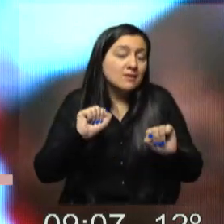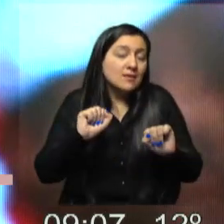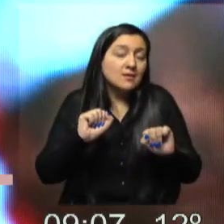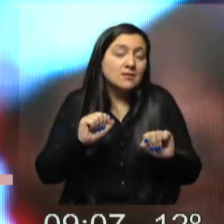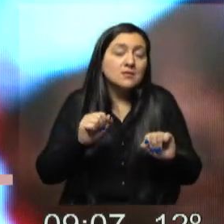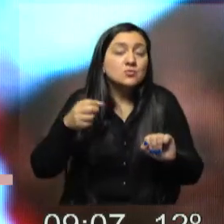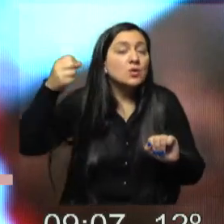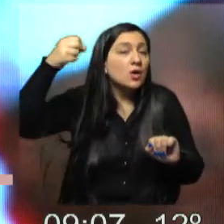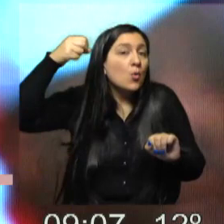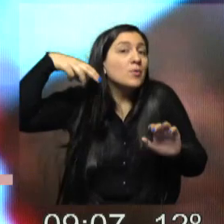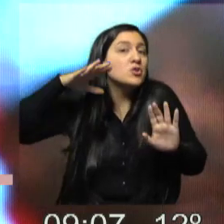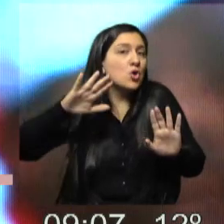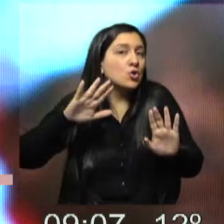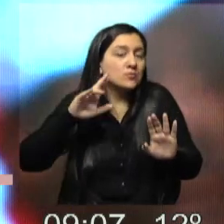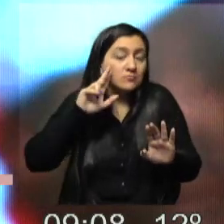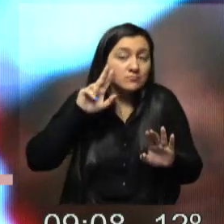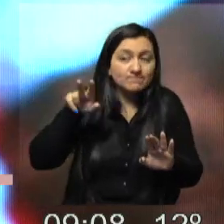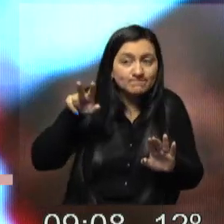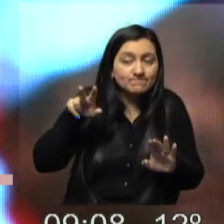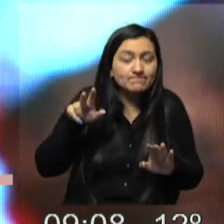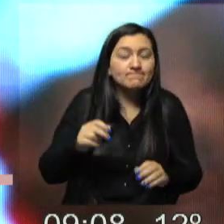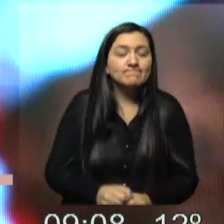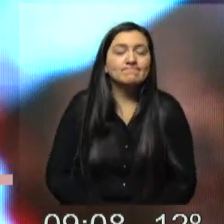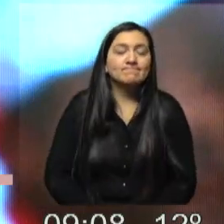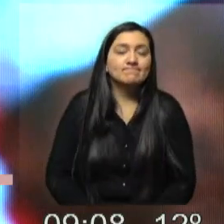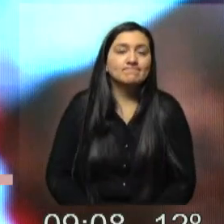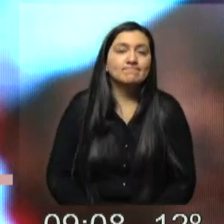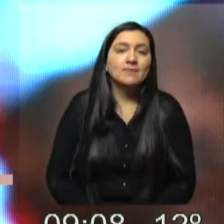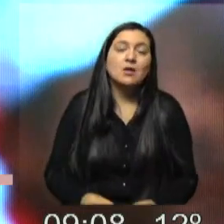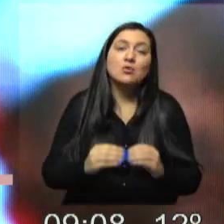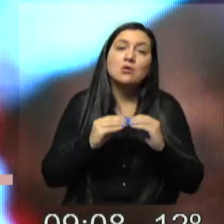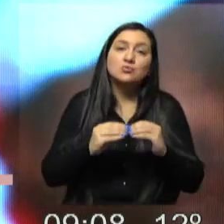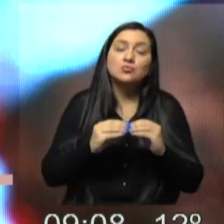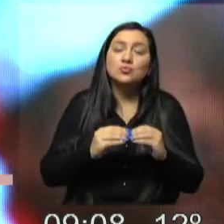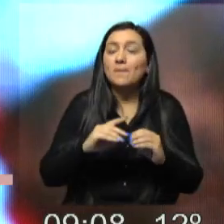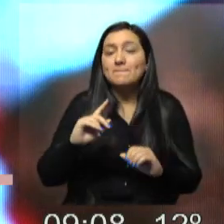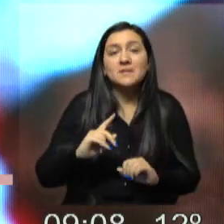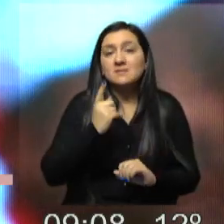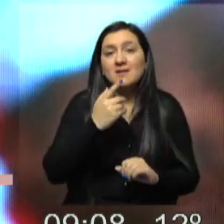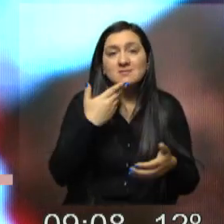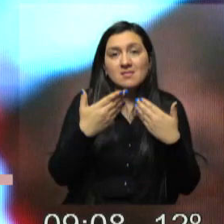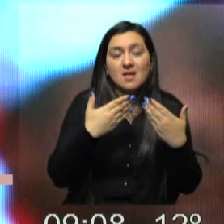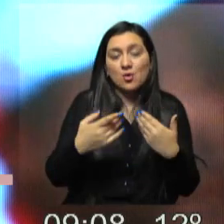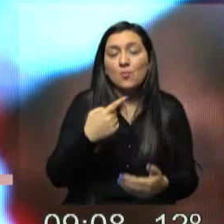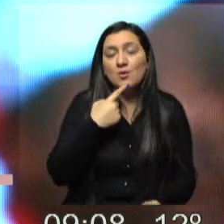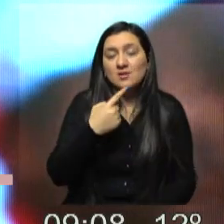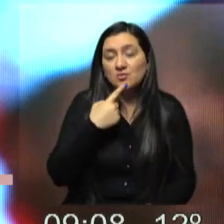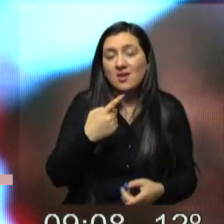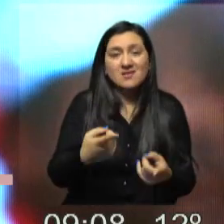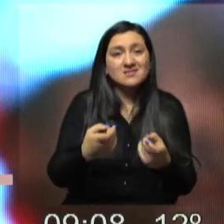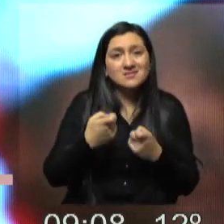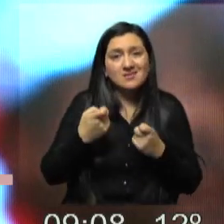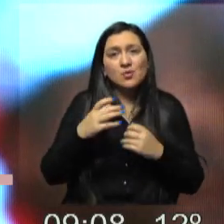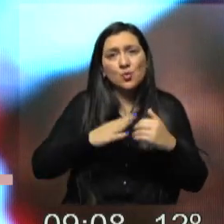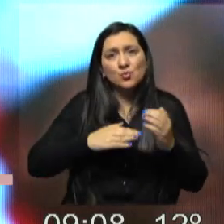es la interpretación que uno hace sobre esto, coloca un asunto central que es el asunto del diálogo político, la necesidad de construir